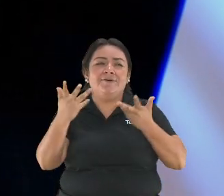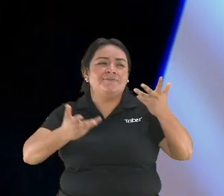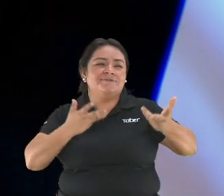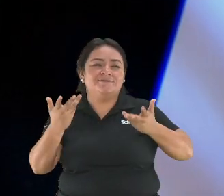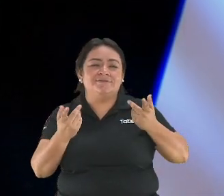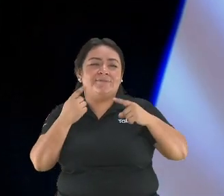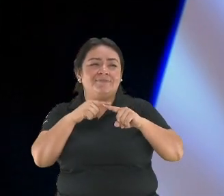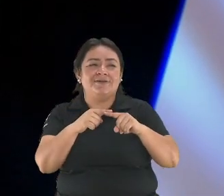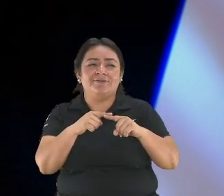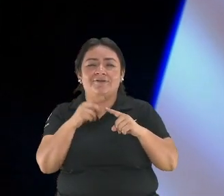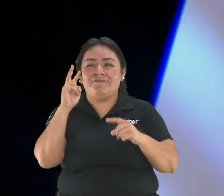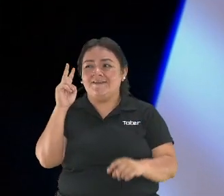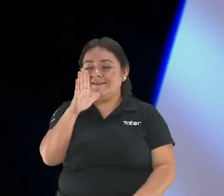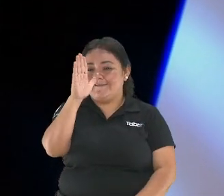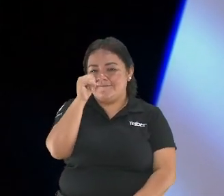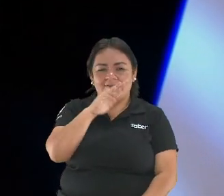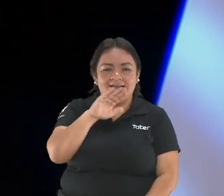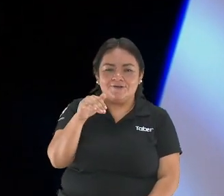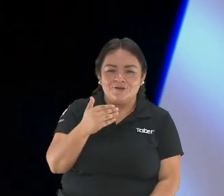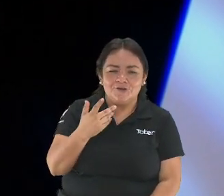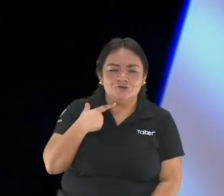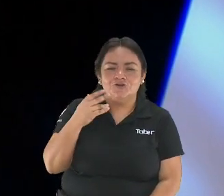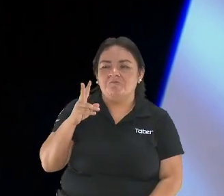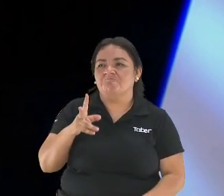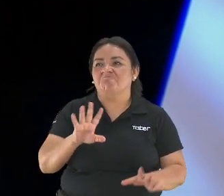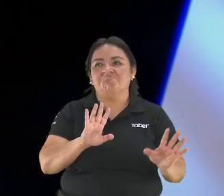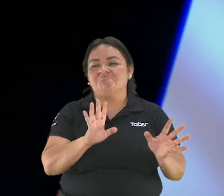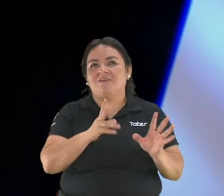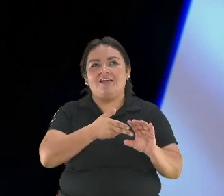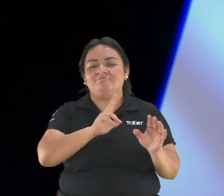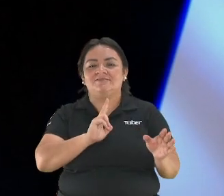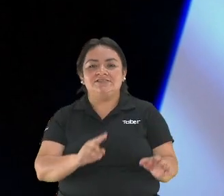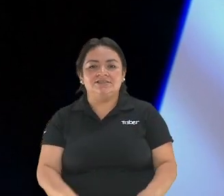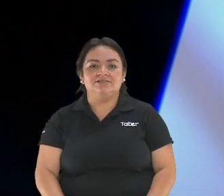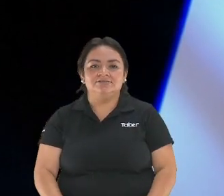como viviente a las cosas mejor lo que te